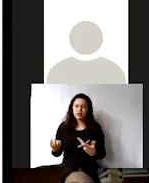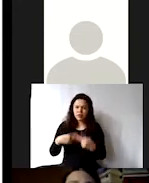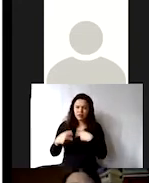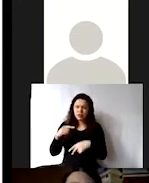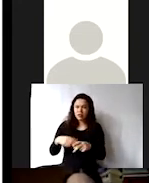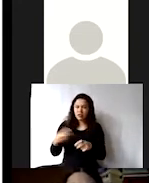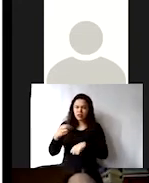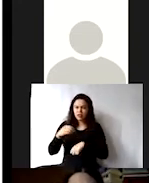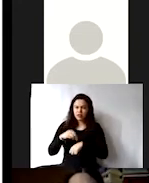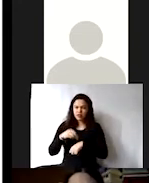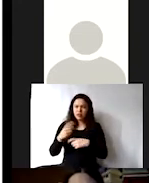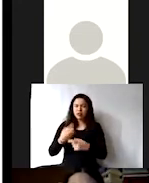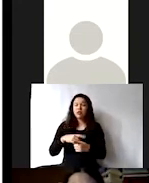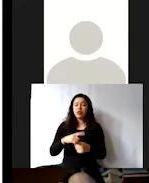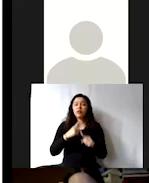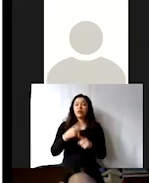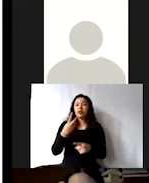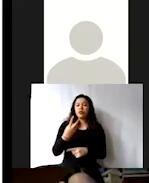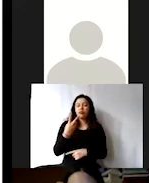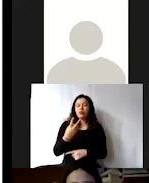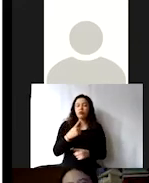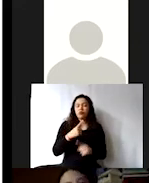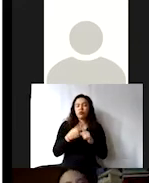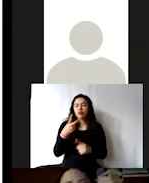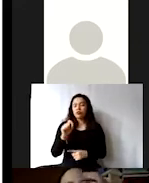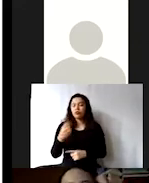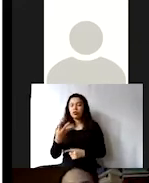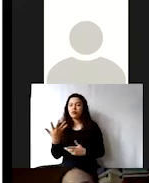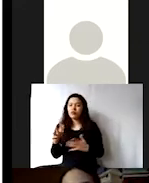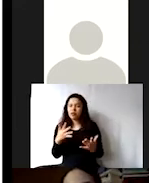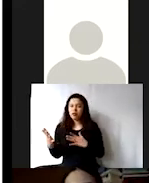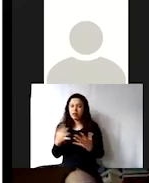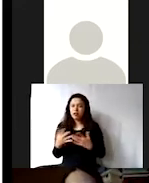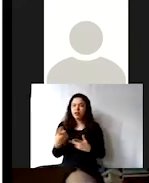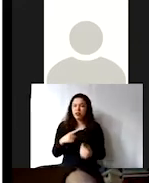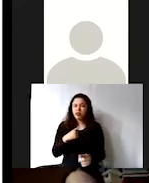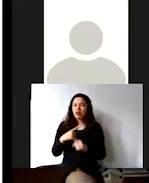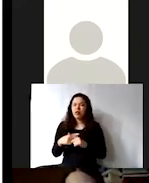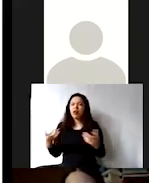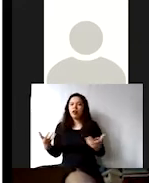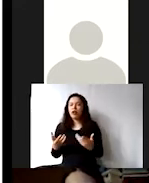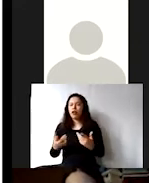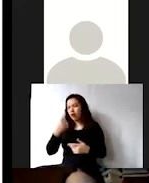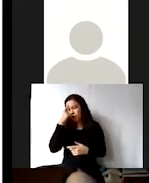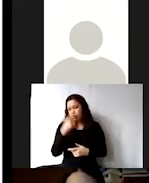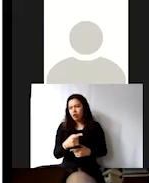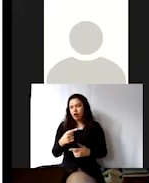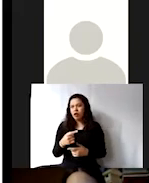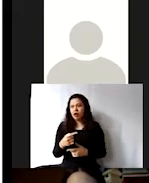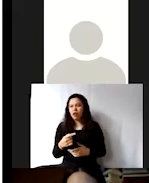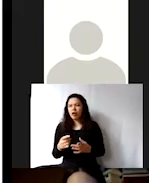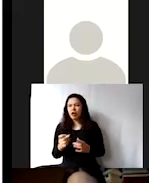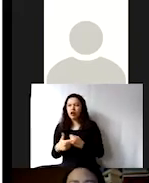si lo multiplicamos por 2.3, que es más o menos la multiplicación que se hace para saber los indirectos,